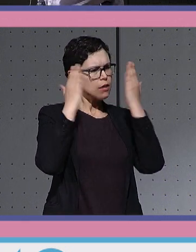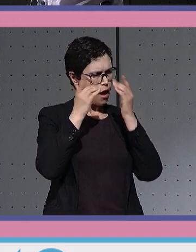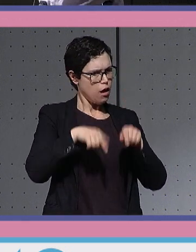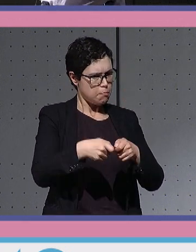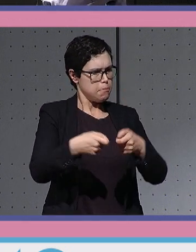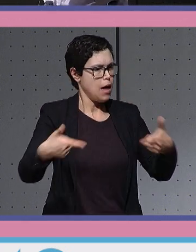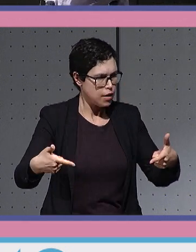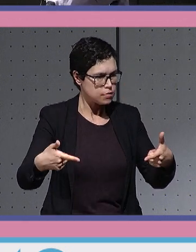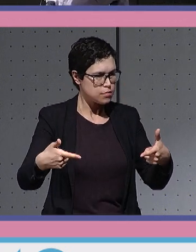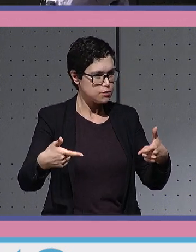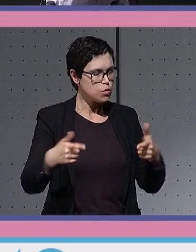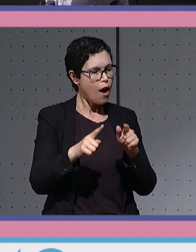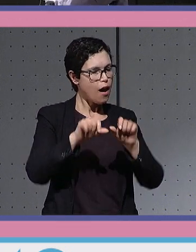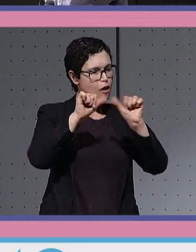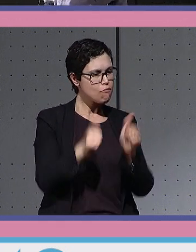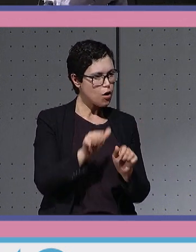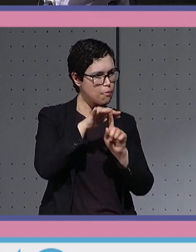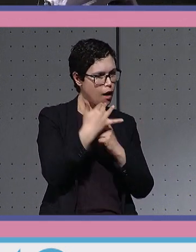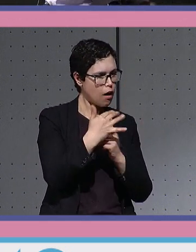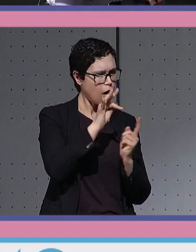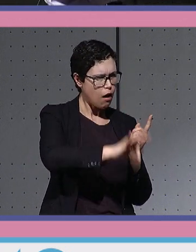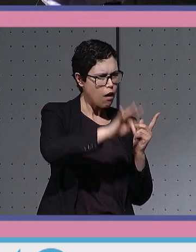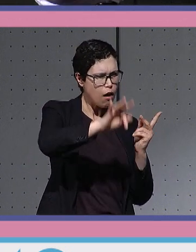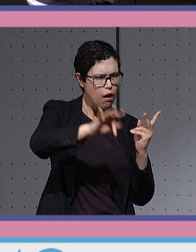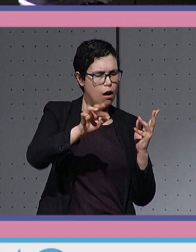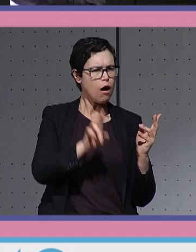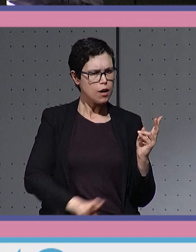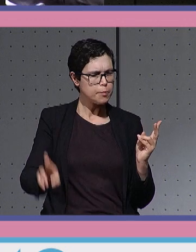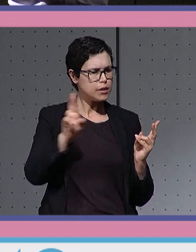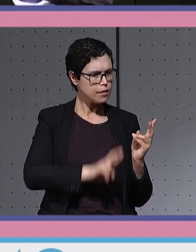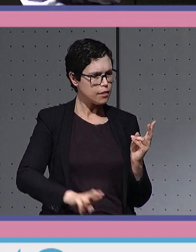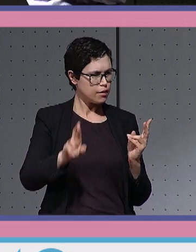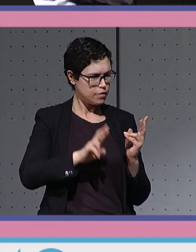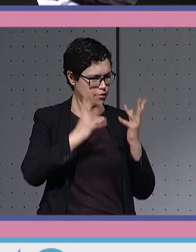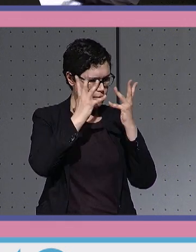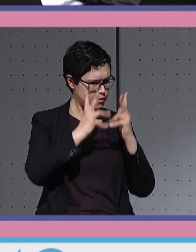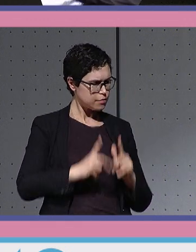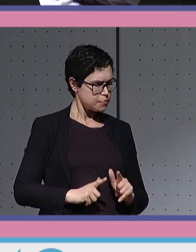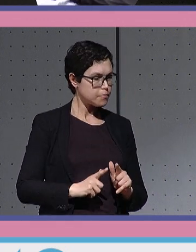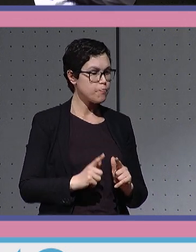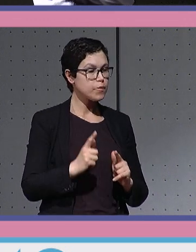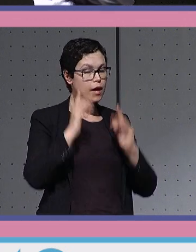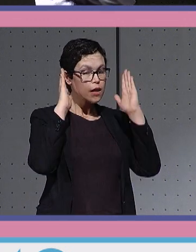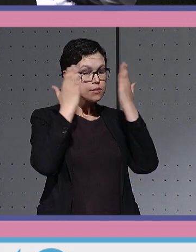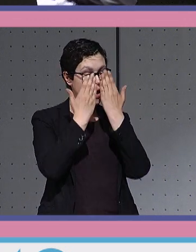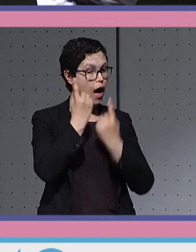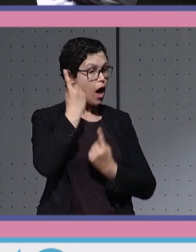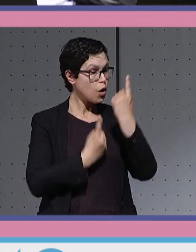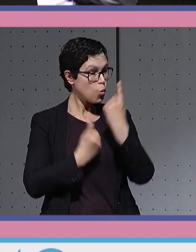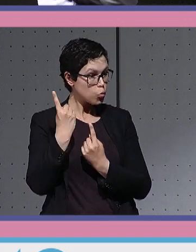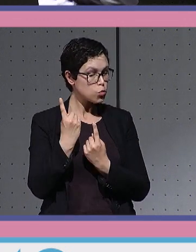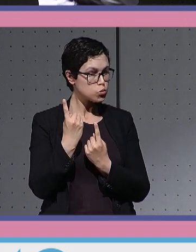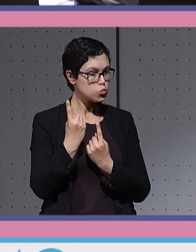que se repiten en un número elevado. Hay algunos TEA que